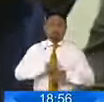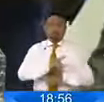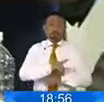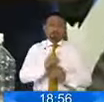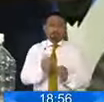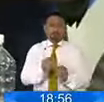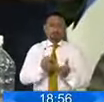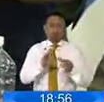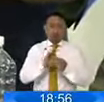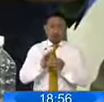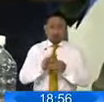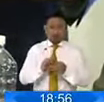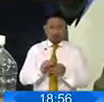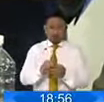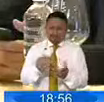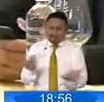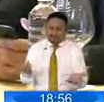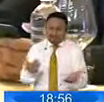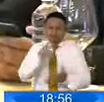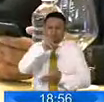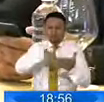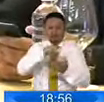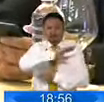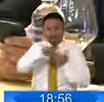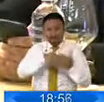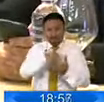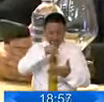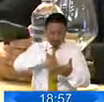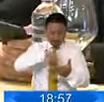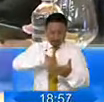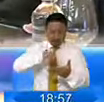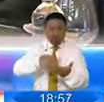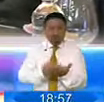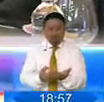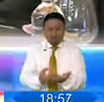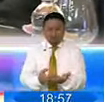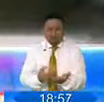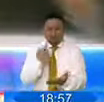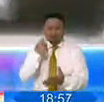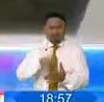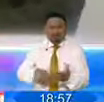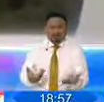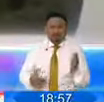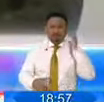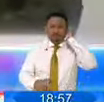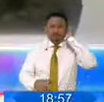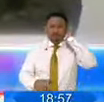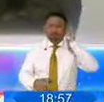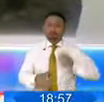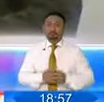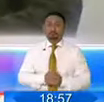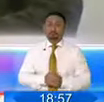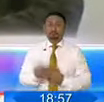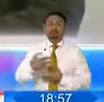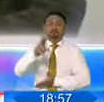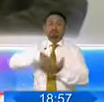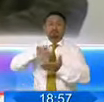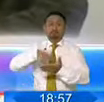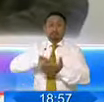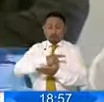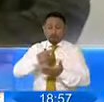críticas de sus colegas que aseguraban que leer todo el expediente en esta sesión era infructuoso. De lectura a los diferentes documentos